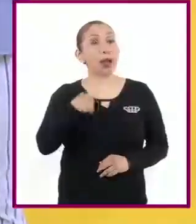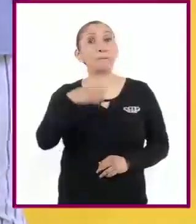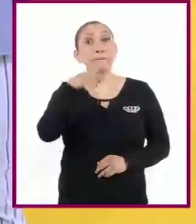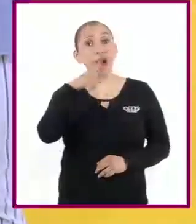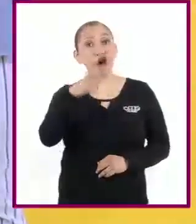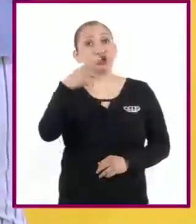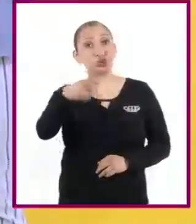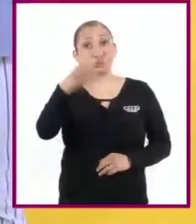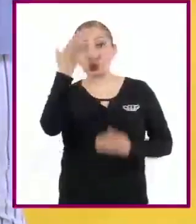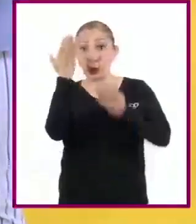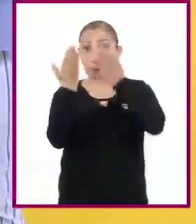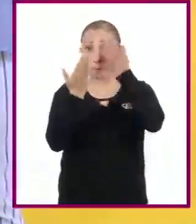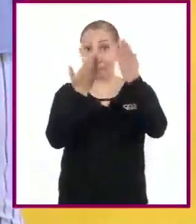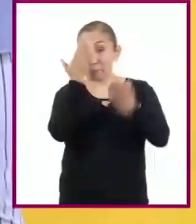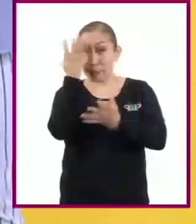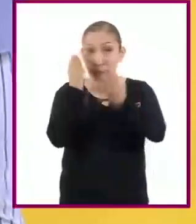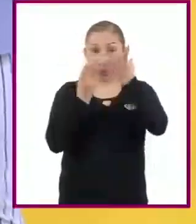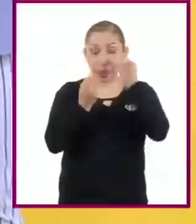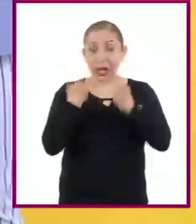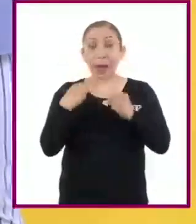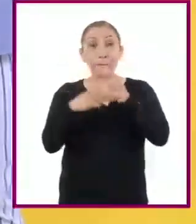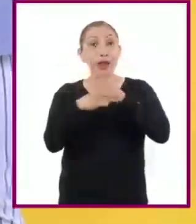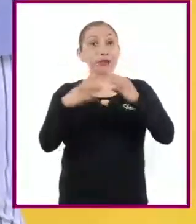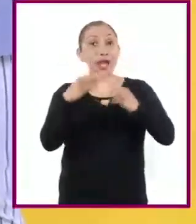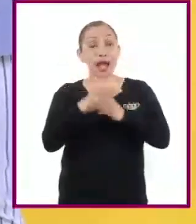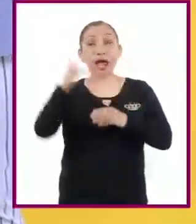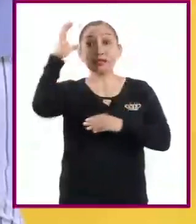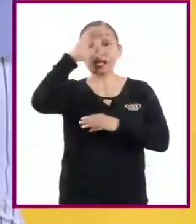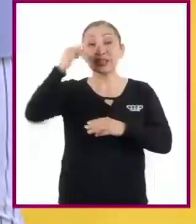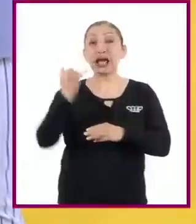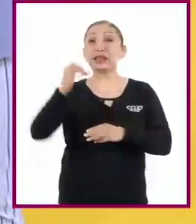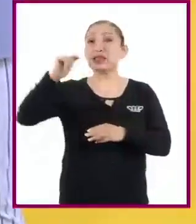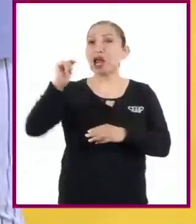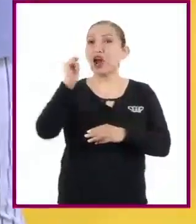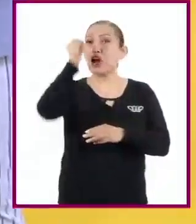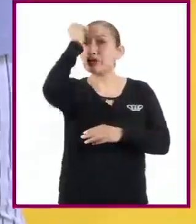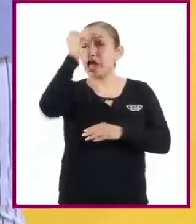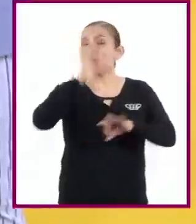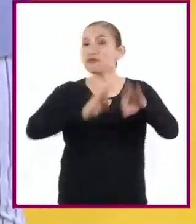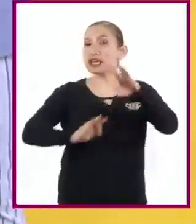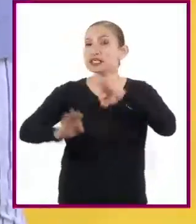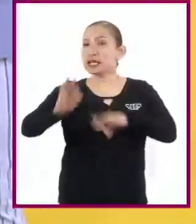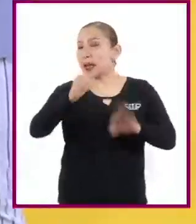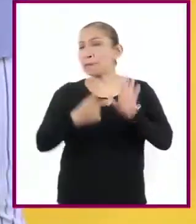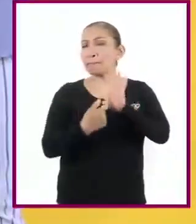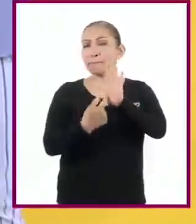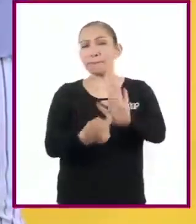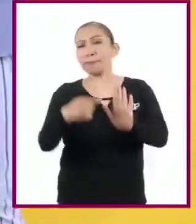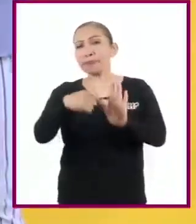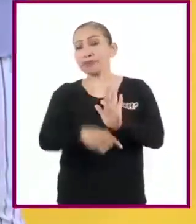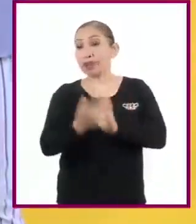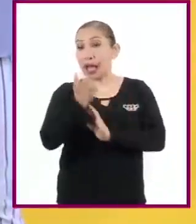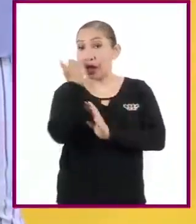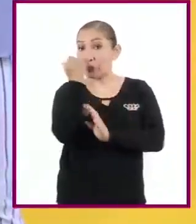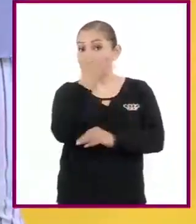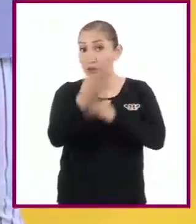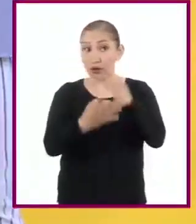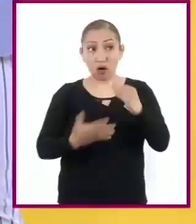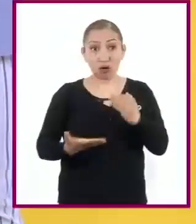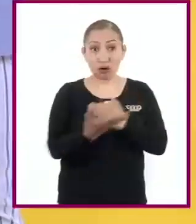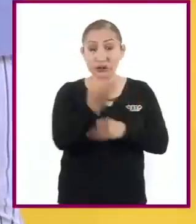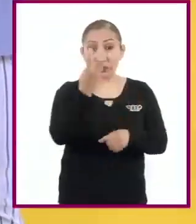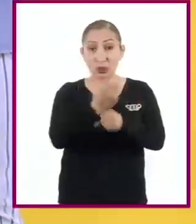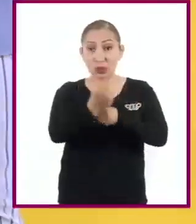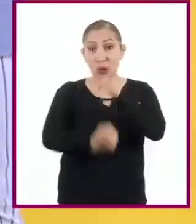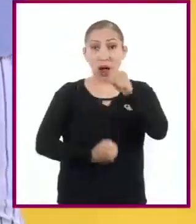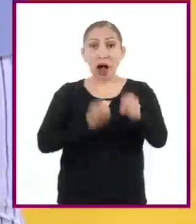mejorar los aprendizajes. La asignatura Ciencias y Tecnología Física presenta a las alumnas y los alumnos de